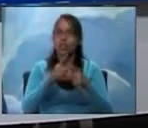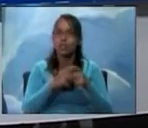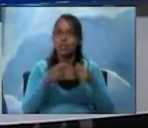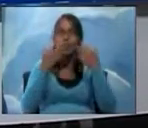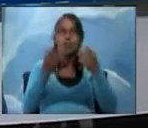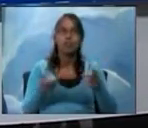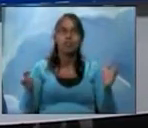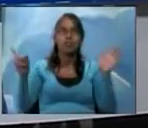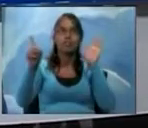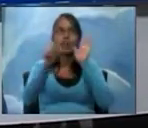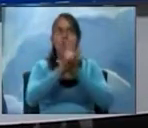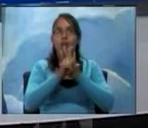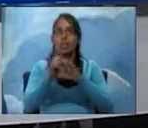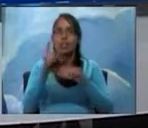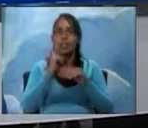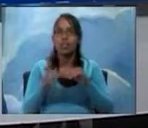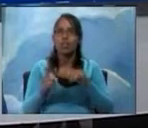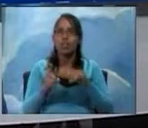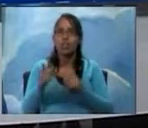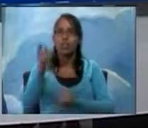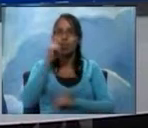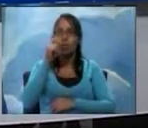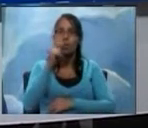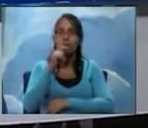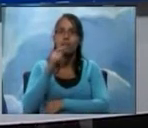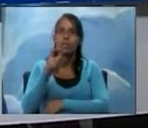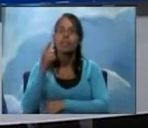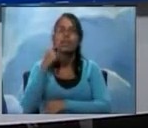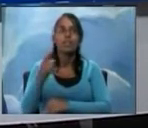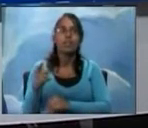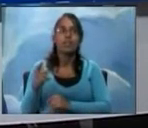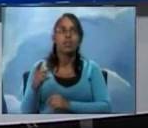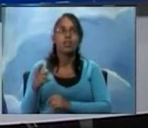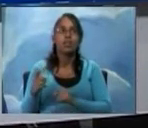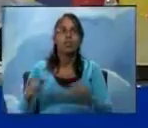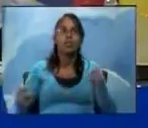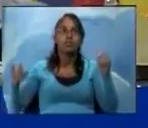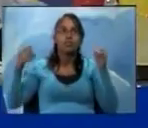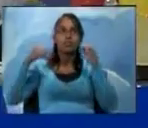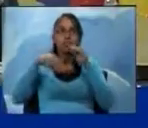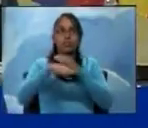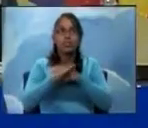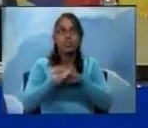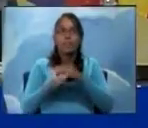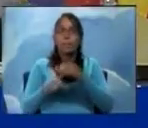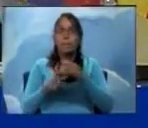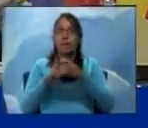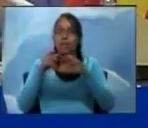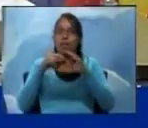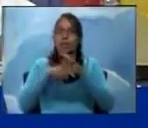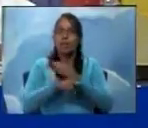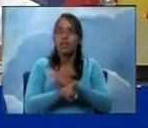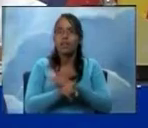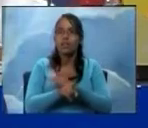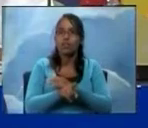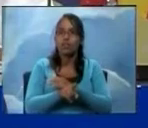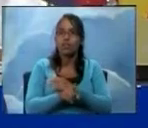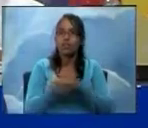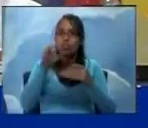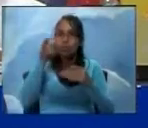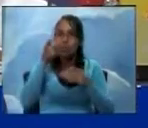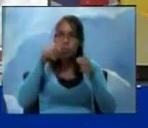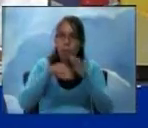una orden a San Pedro. Le dijo, boga mar